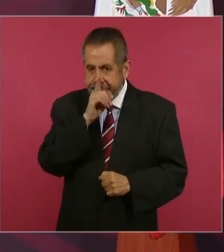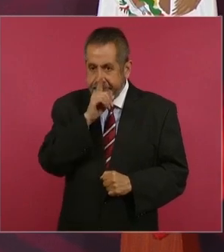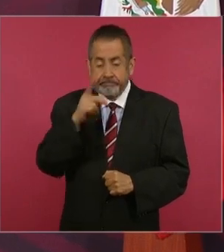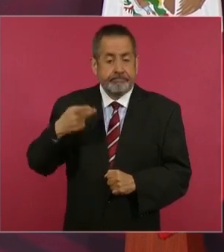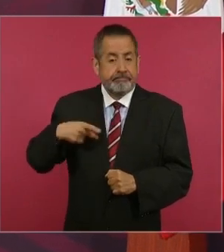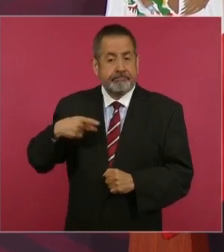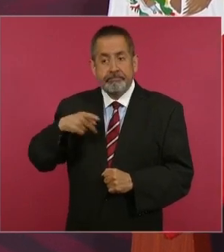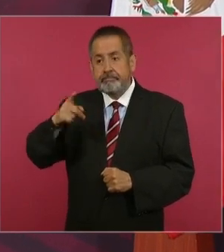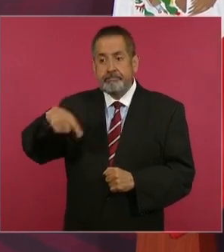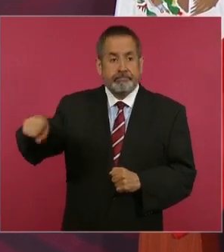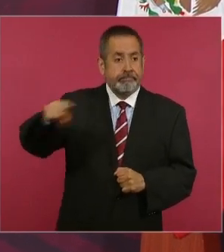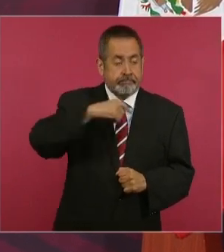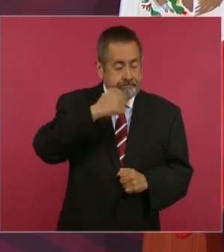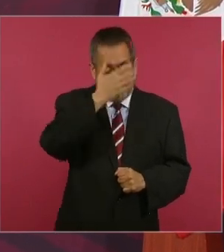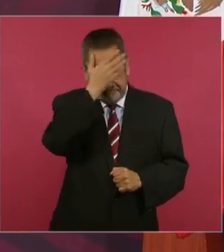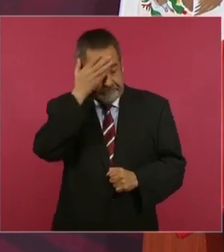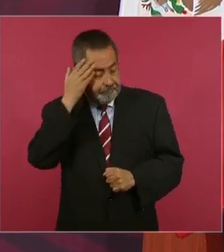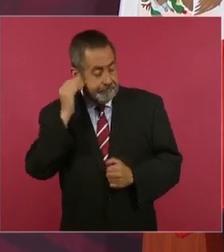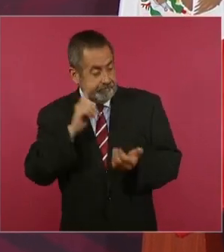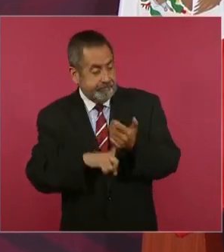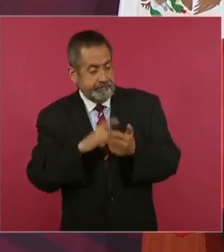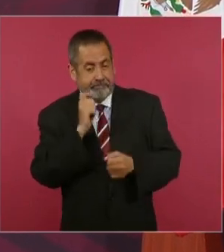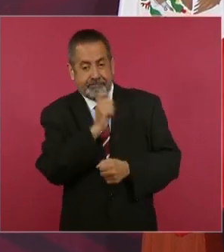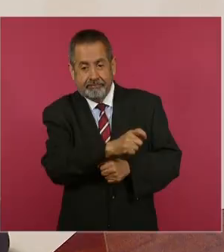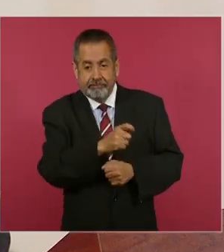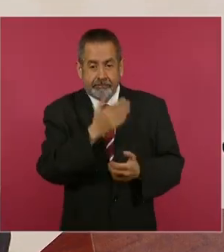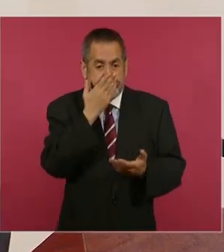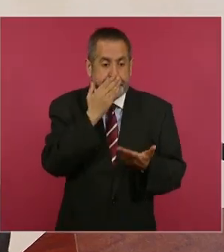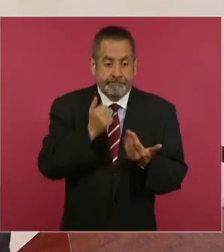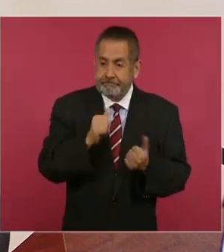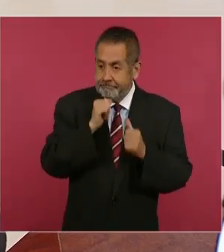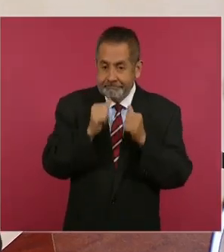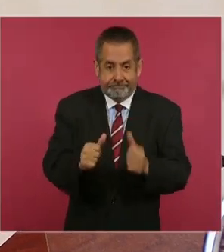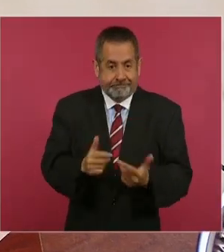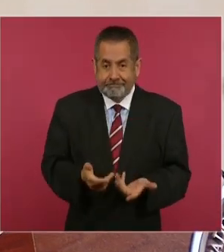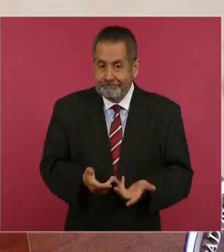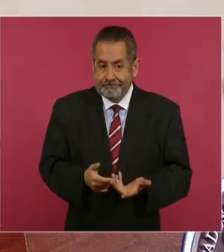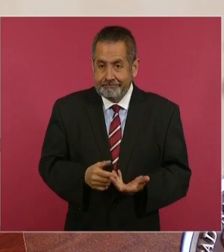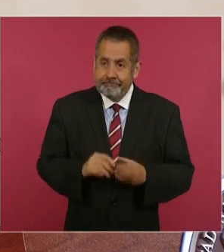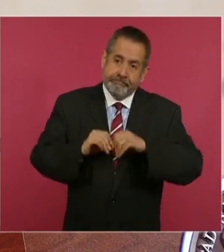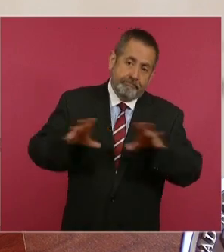gente no sabía de